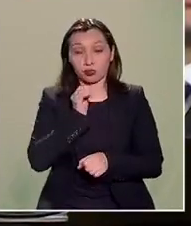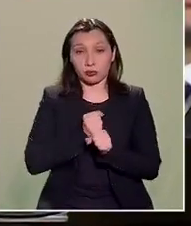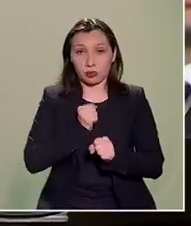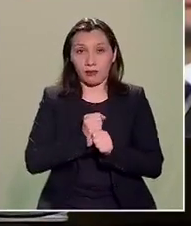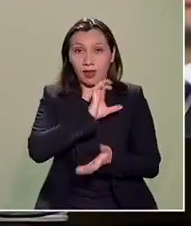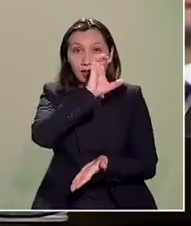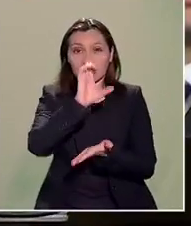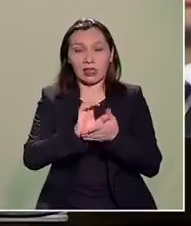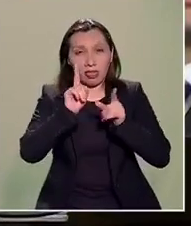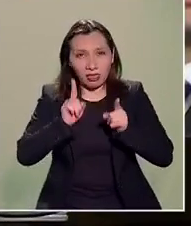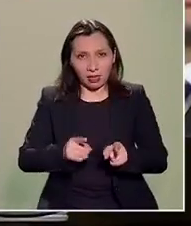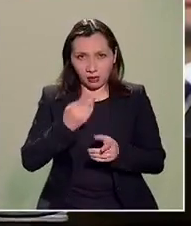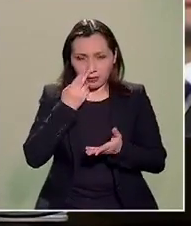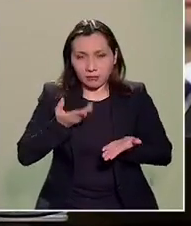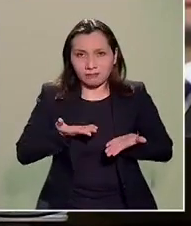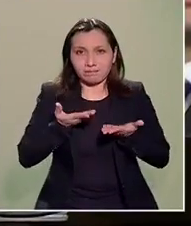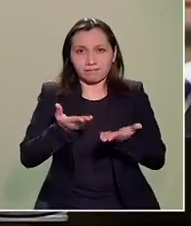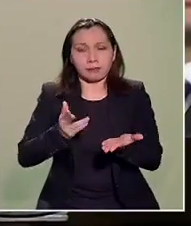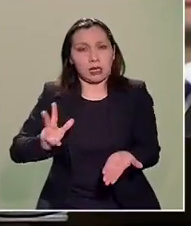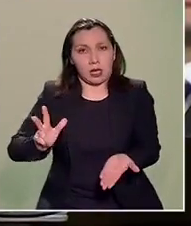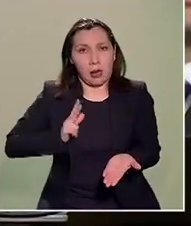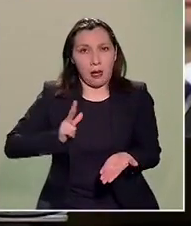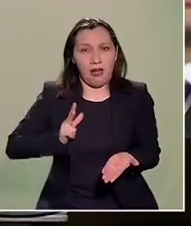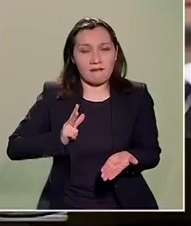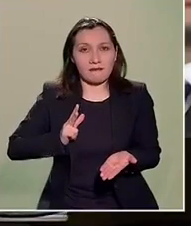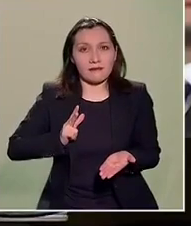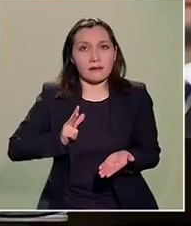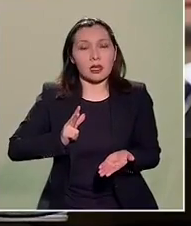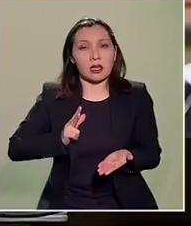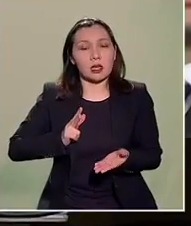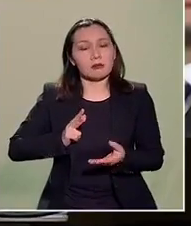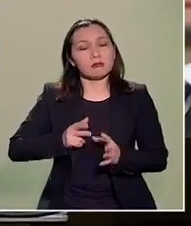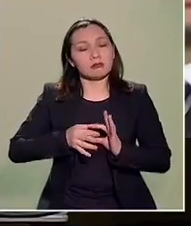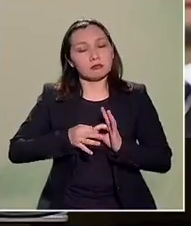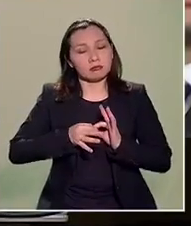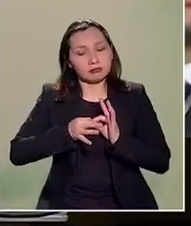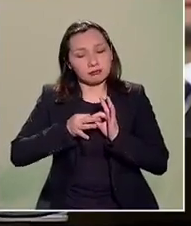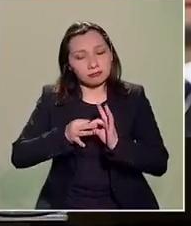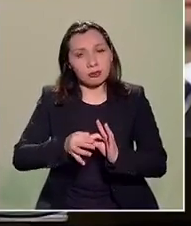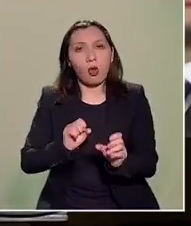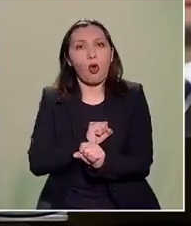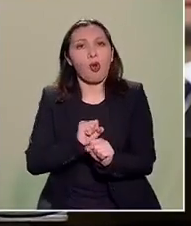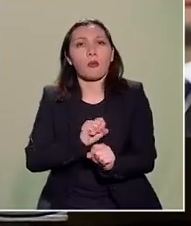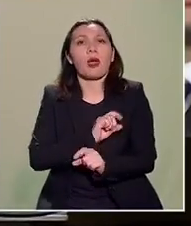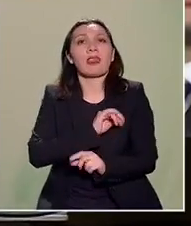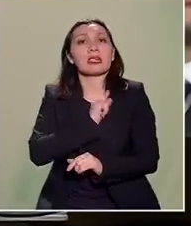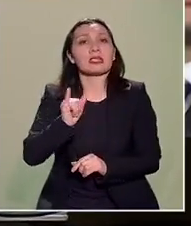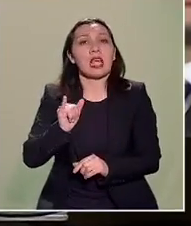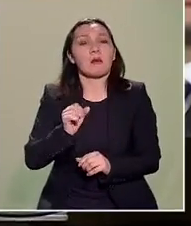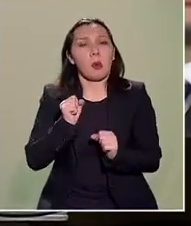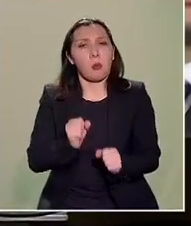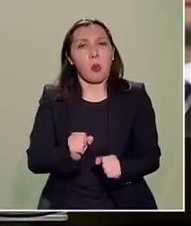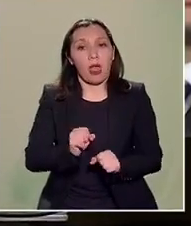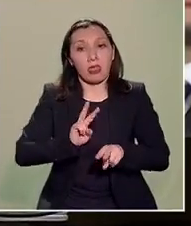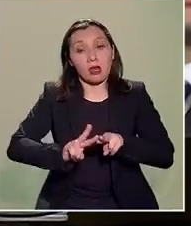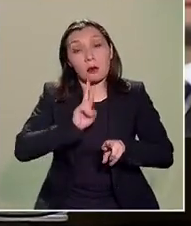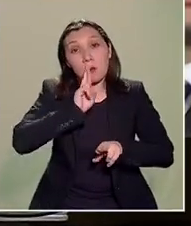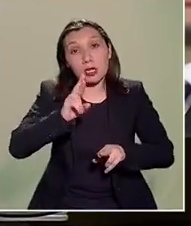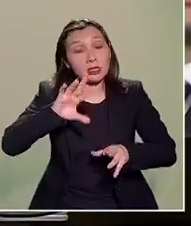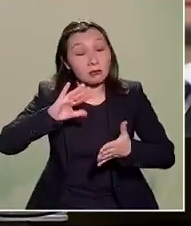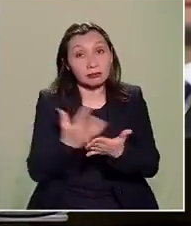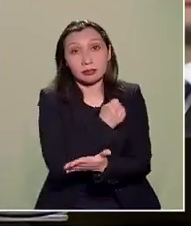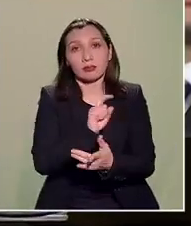deben atender con amabilidad con cortesía no siempre se podrá dar soluciones